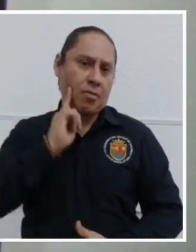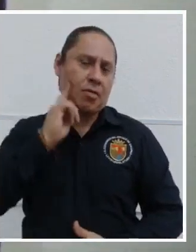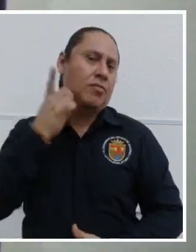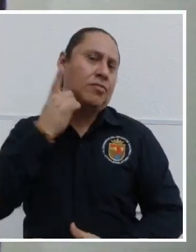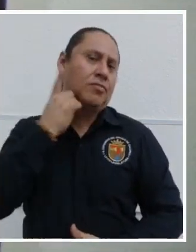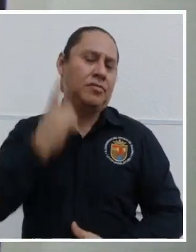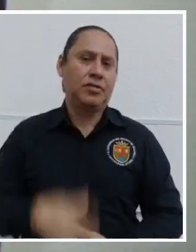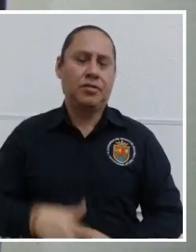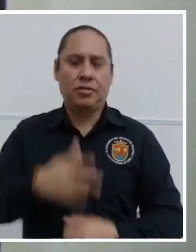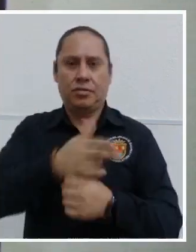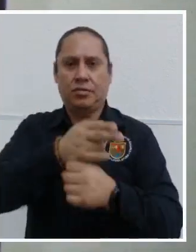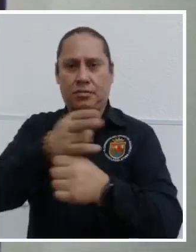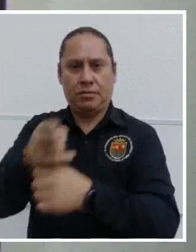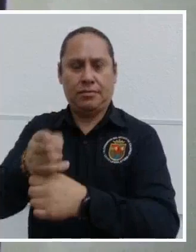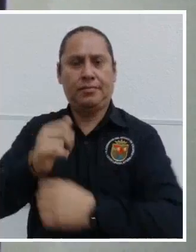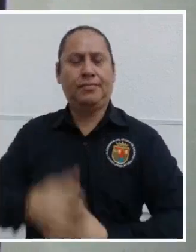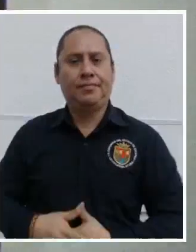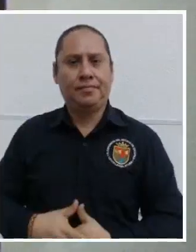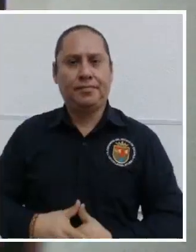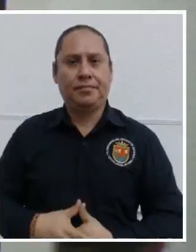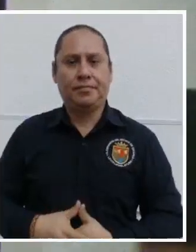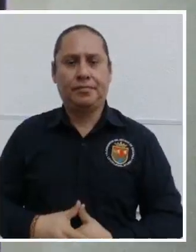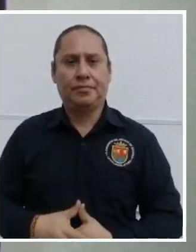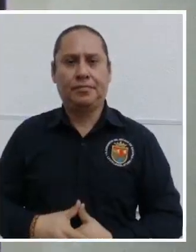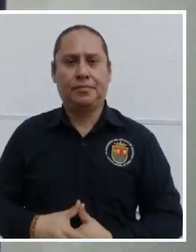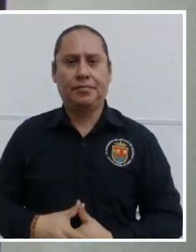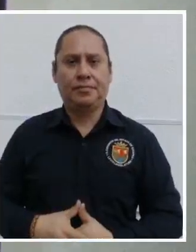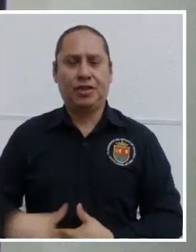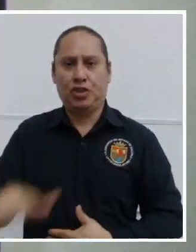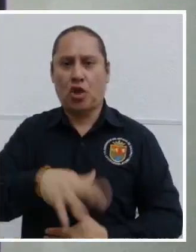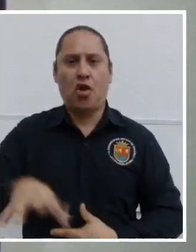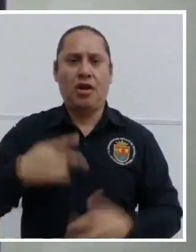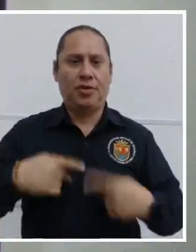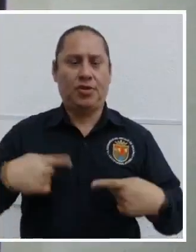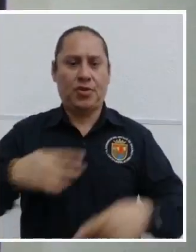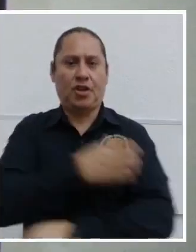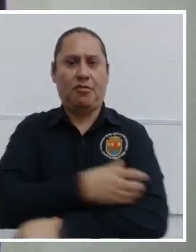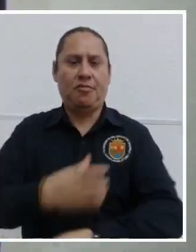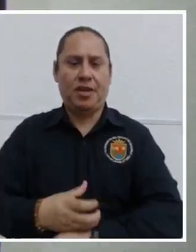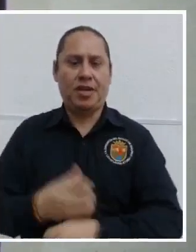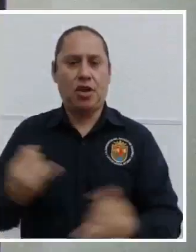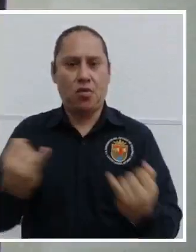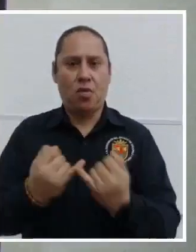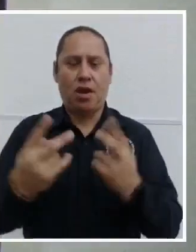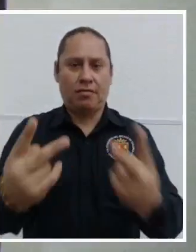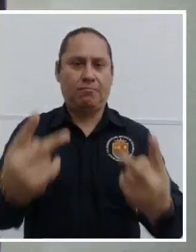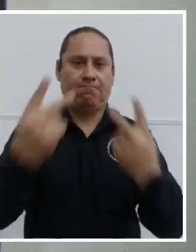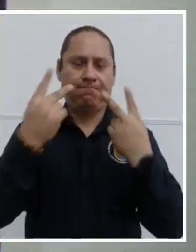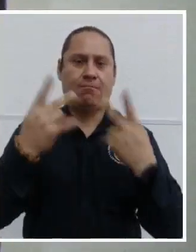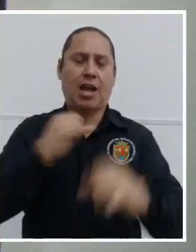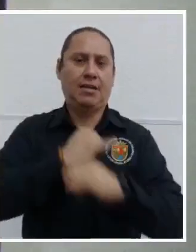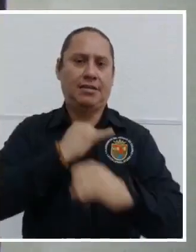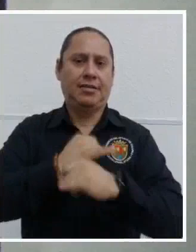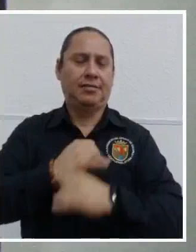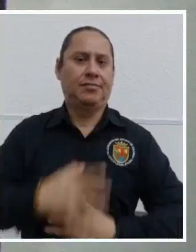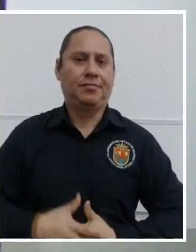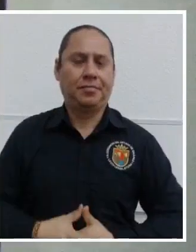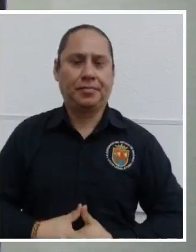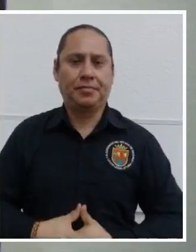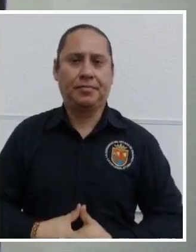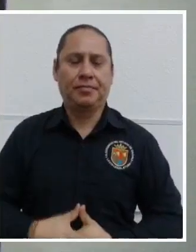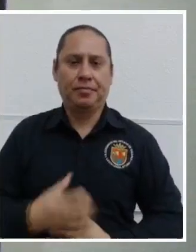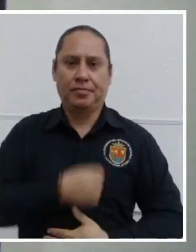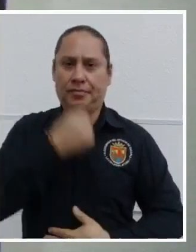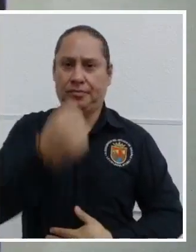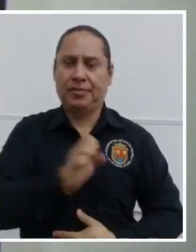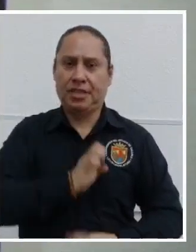diputados, medios de comunicación, personal del Congreso y a quienes siguen esta sesión a través de los medios digitales.